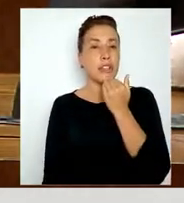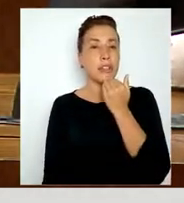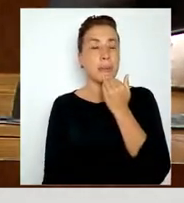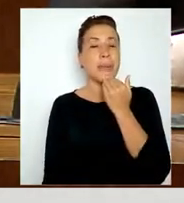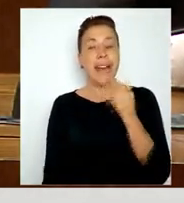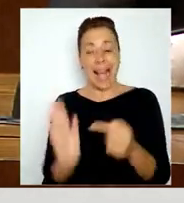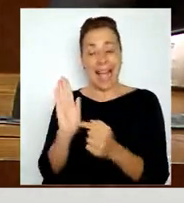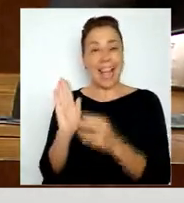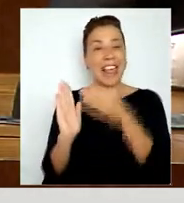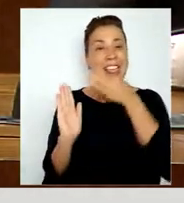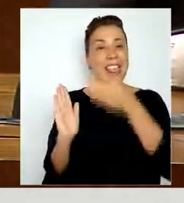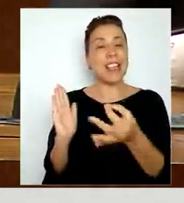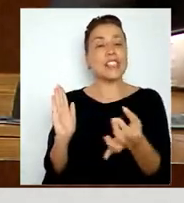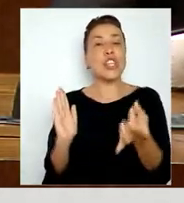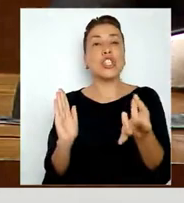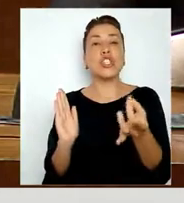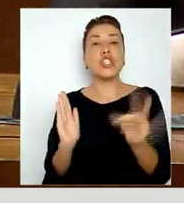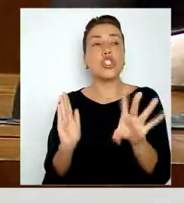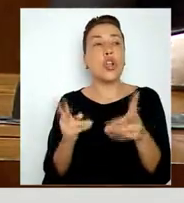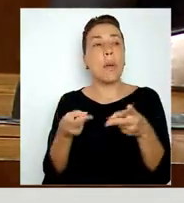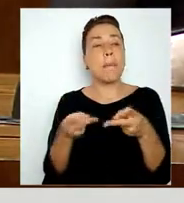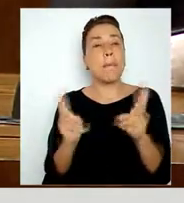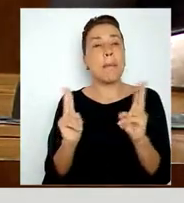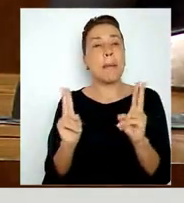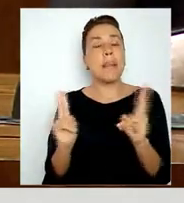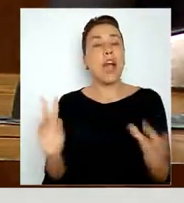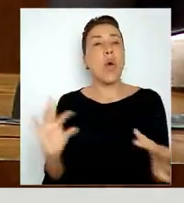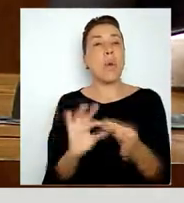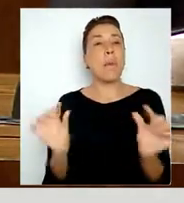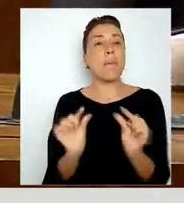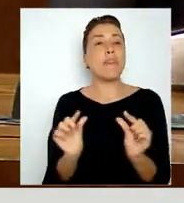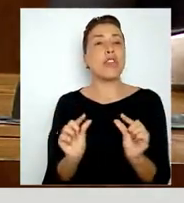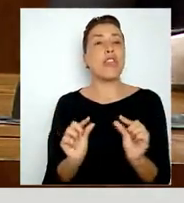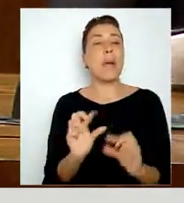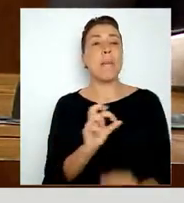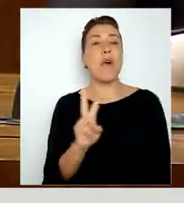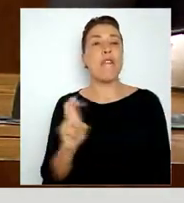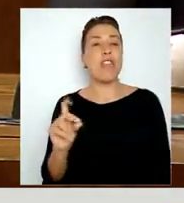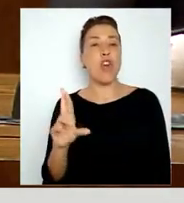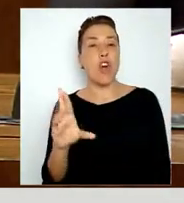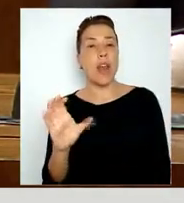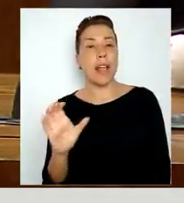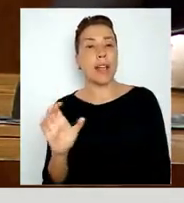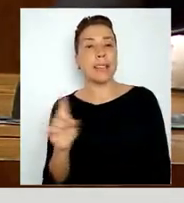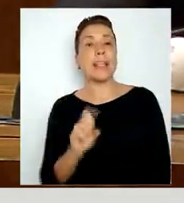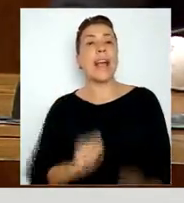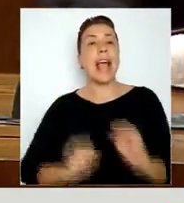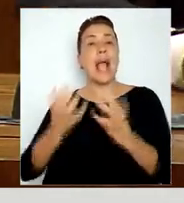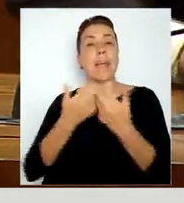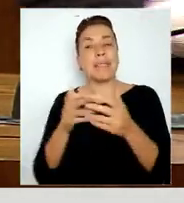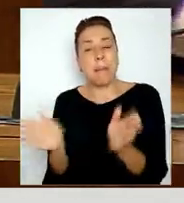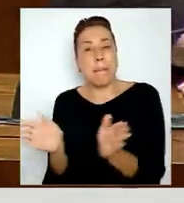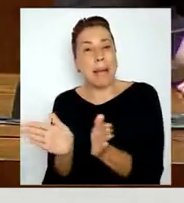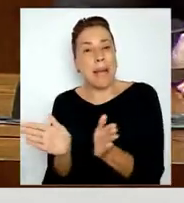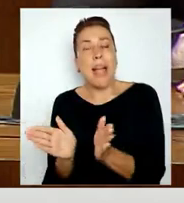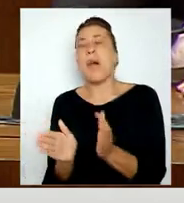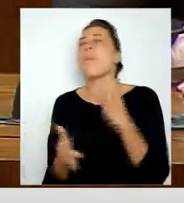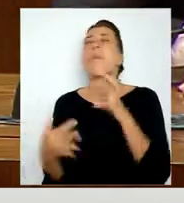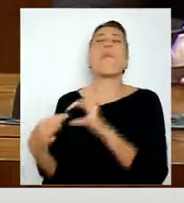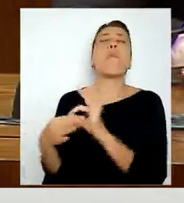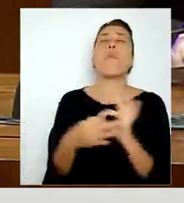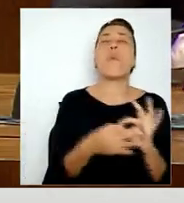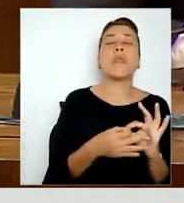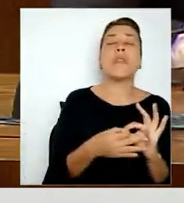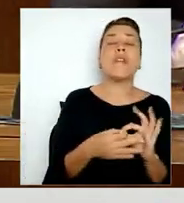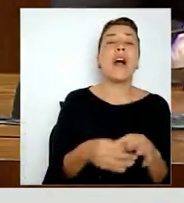se se permite la unión temporal de proveedores a entre empresas de menor tamaño por qué porque de esa forma las